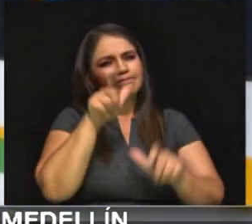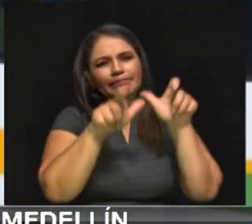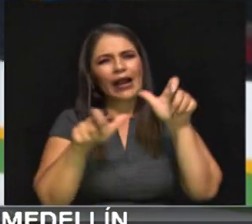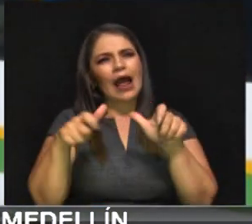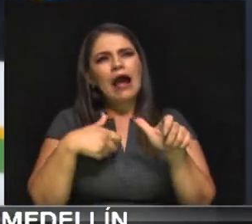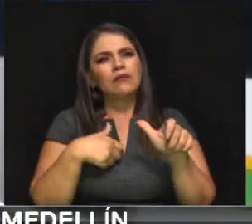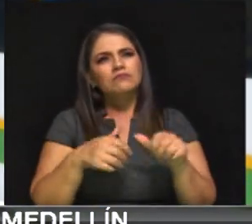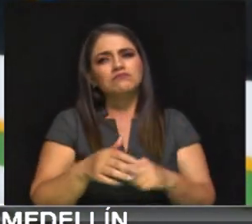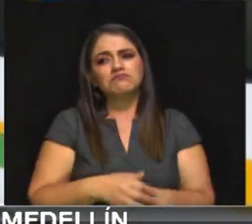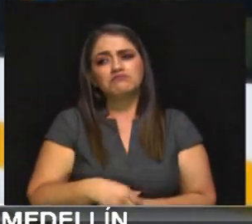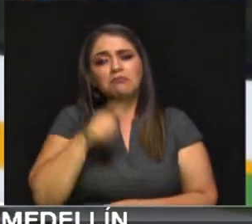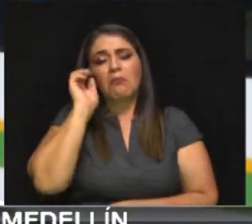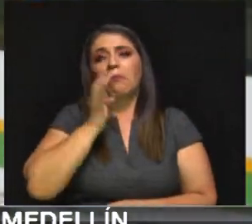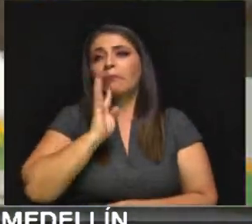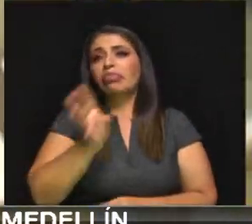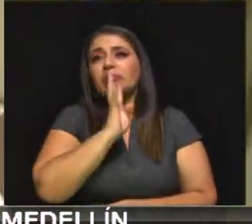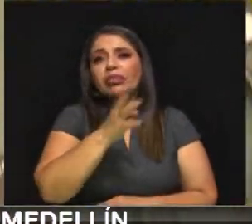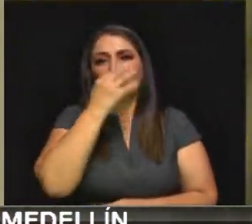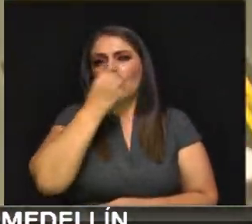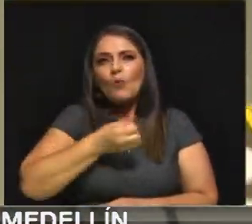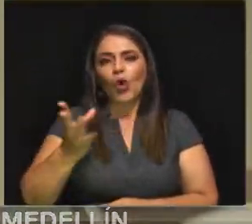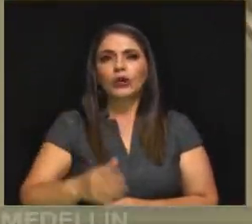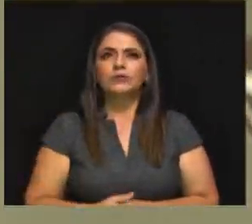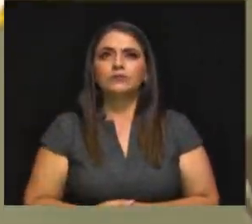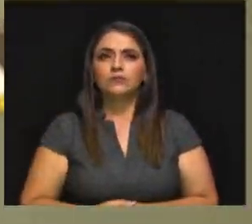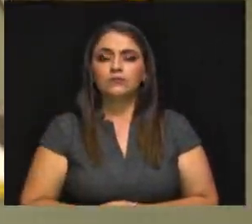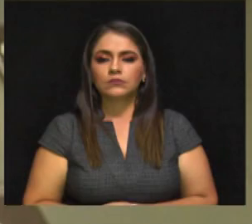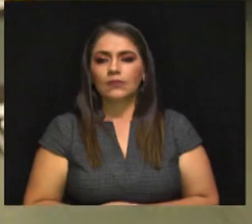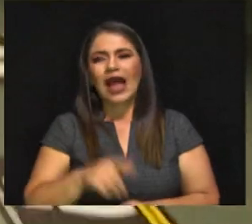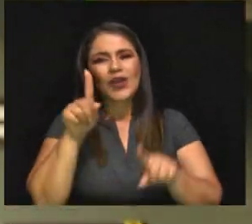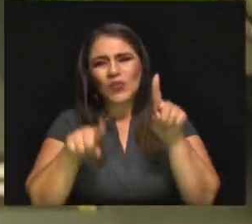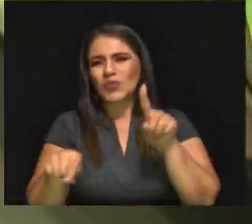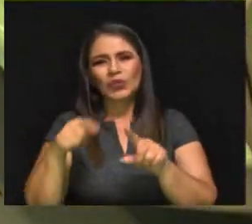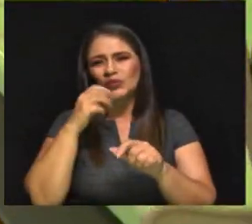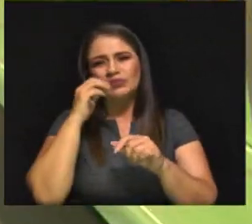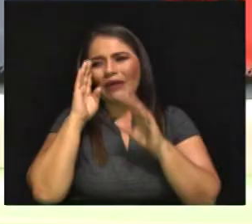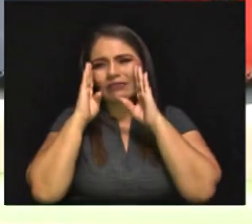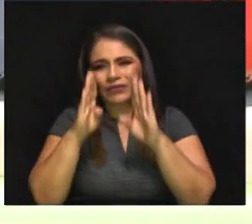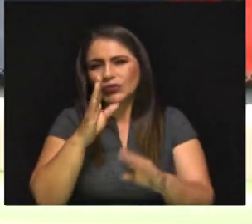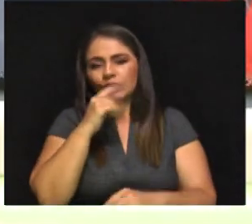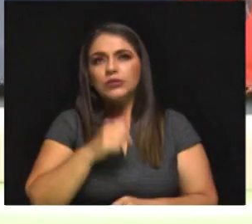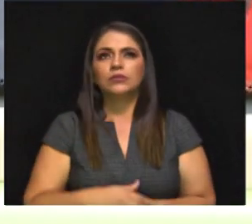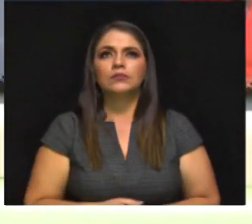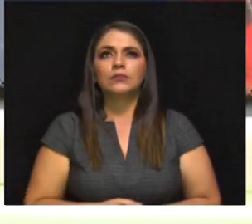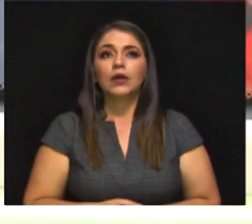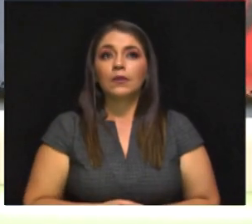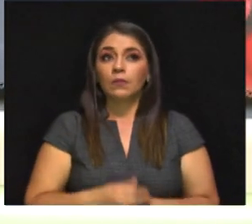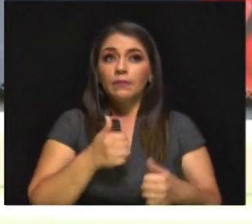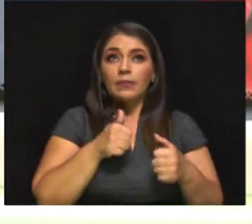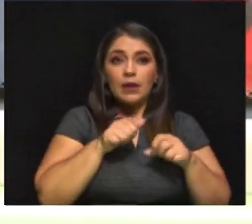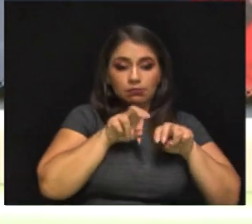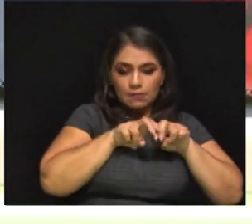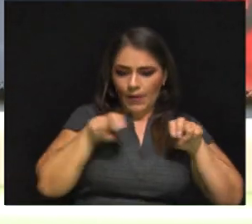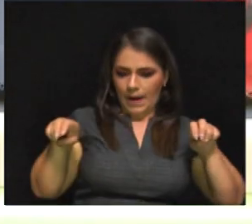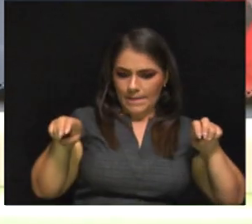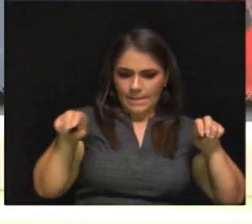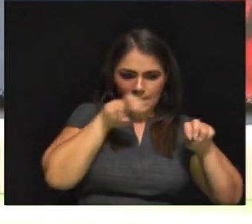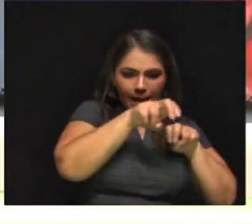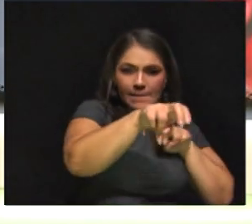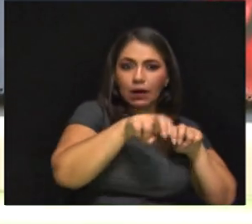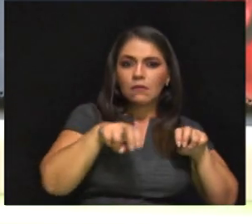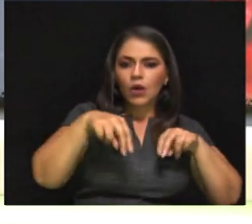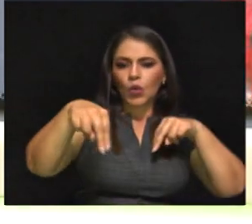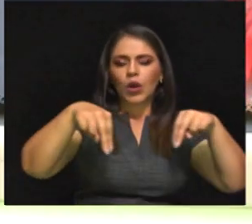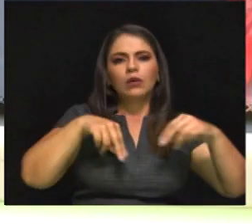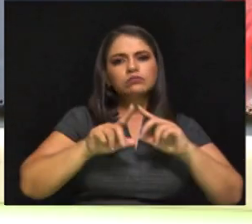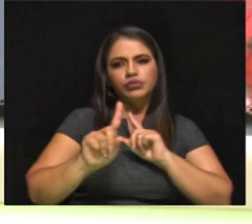los ve y no les da importancia. Las veo muy bien porque hay un espacio entre la gente que se siente y la gente que se queda de pie.